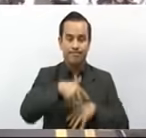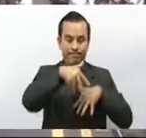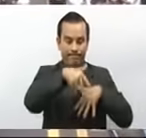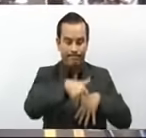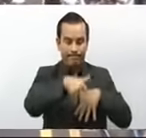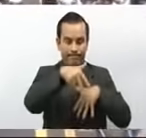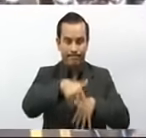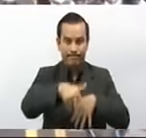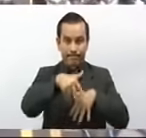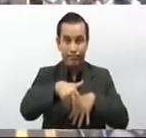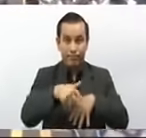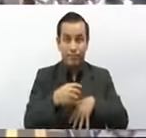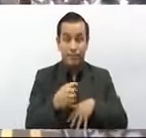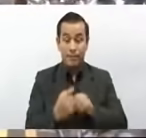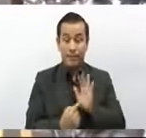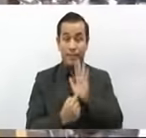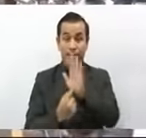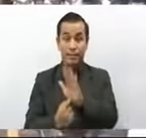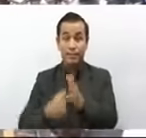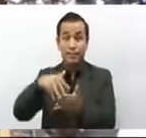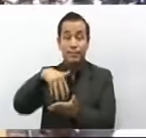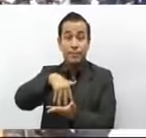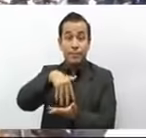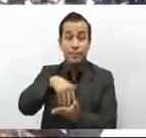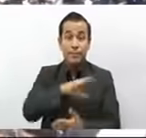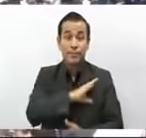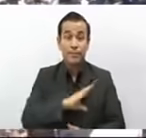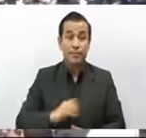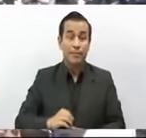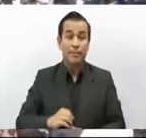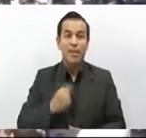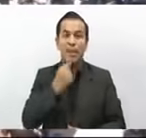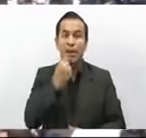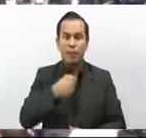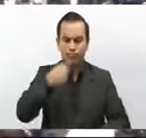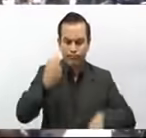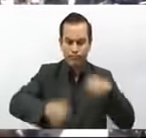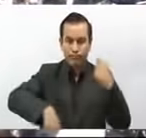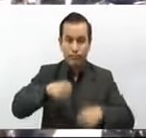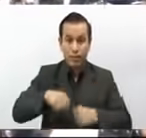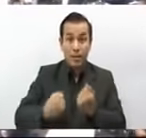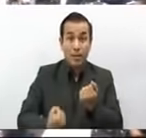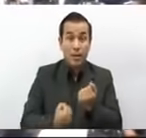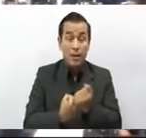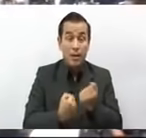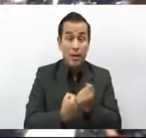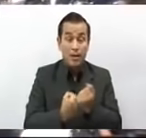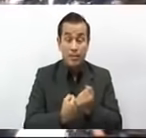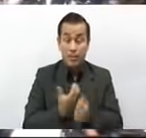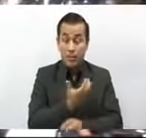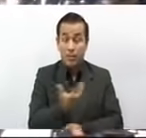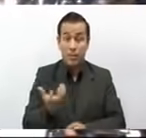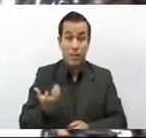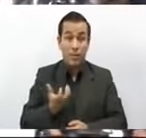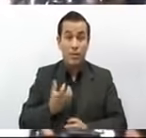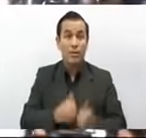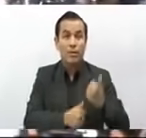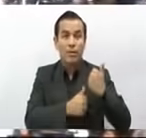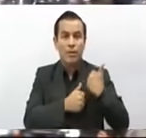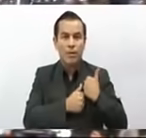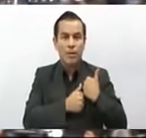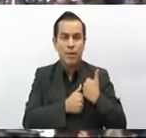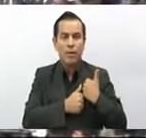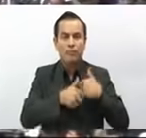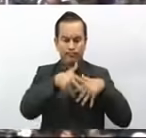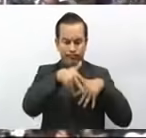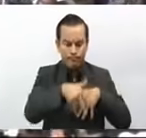Desfilando frente al pueblo salvadoreño, la banda de música militar del Comando de Apoyo de Transmisiones de la Fuerza Armada, marcando el